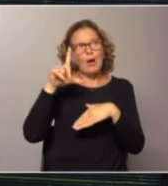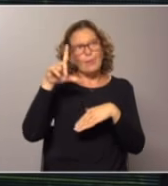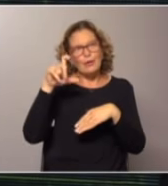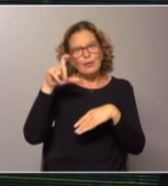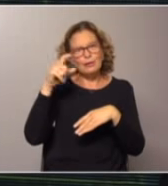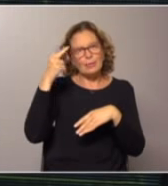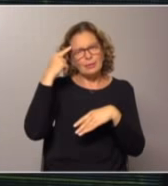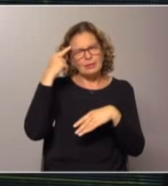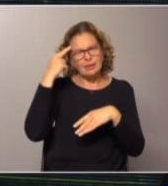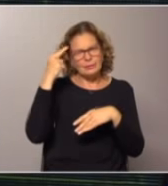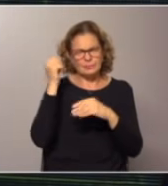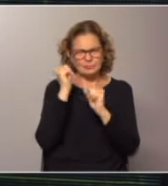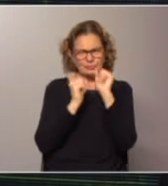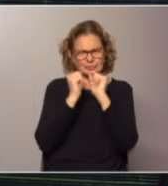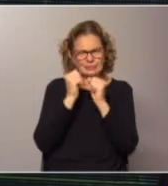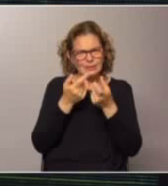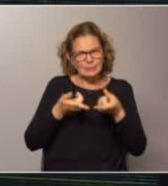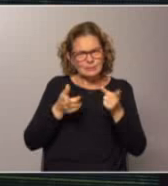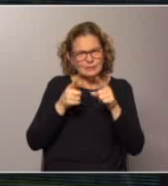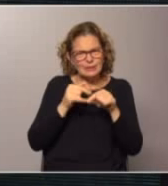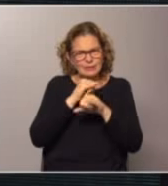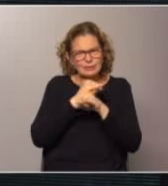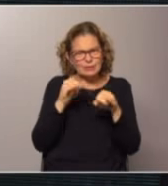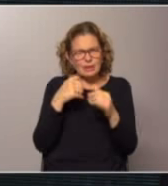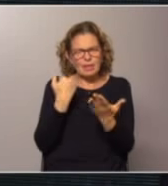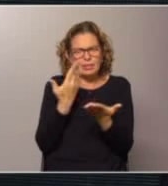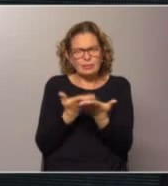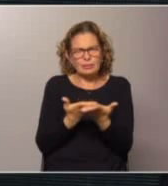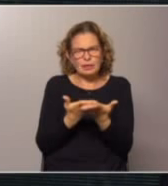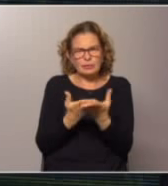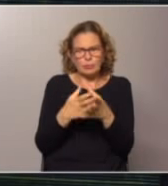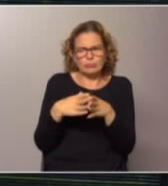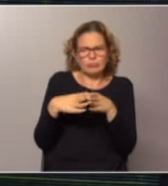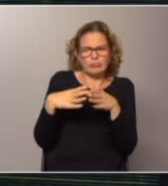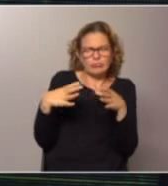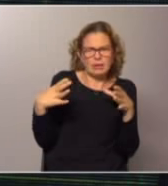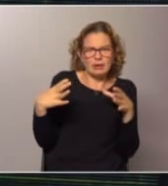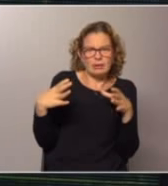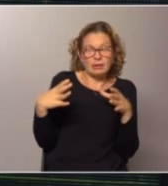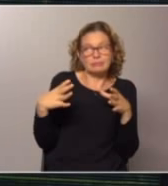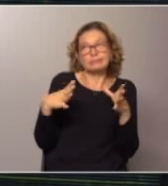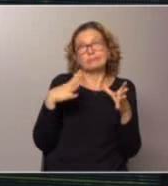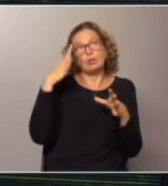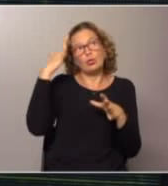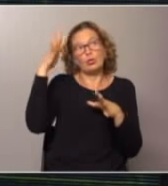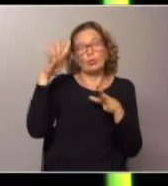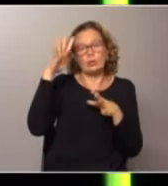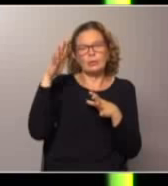la especulación financiera termina definitivamente de mostrándose como una gran como una gran fantasía